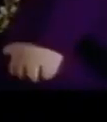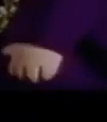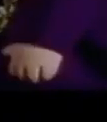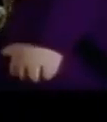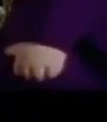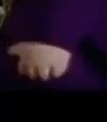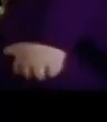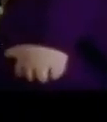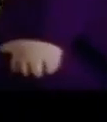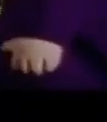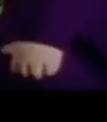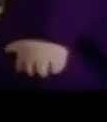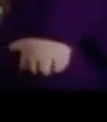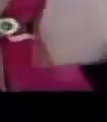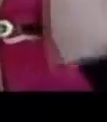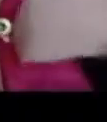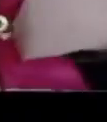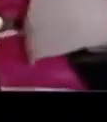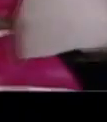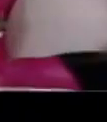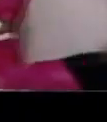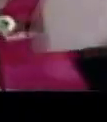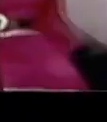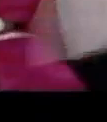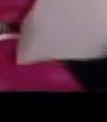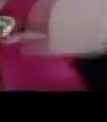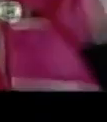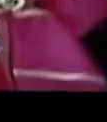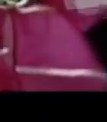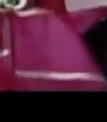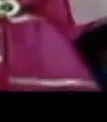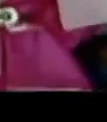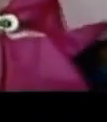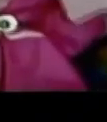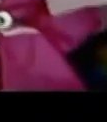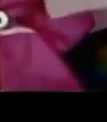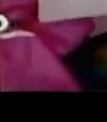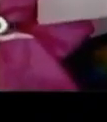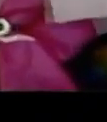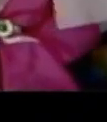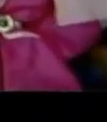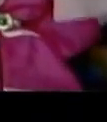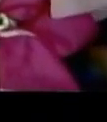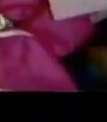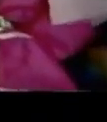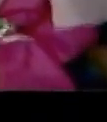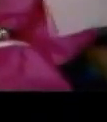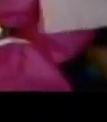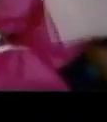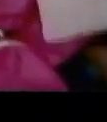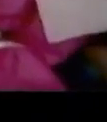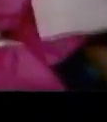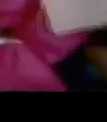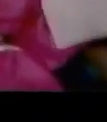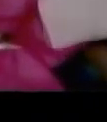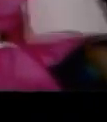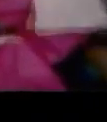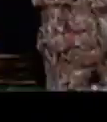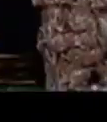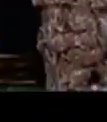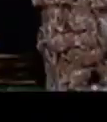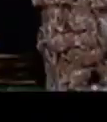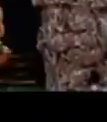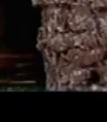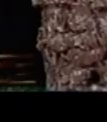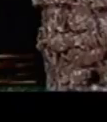alguna... Nosotras, las primitivas mujeres arias, somos muy orgullosas. El manto de los nivelungos. ¿Y entonces